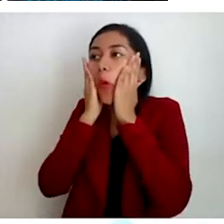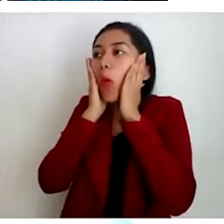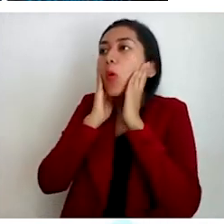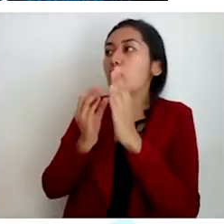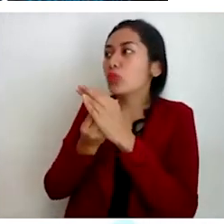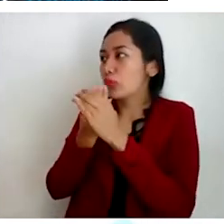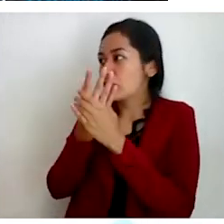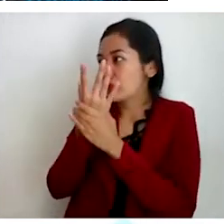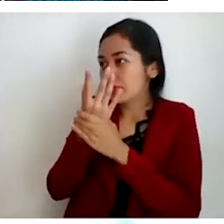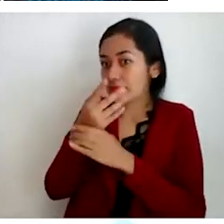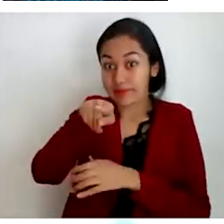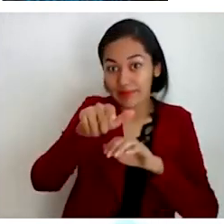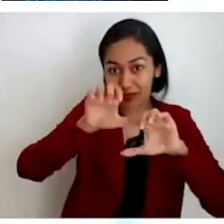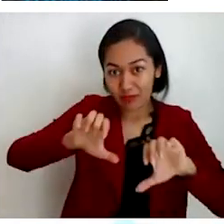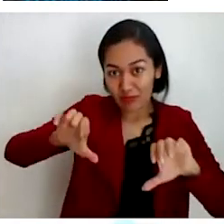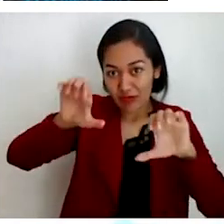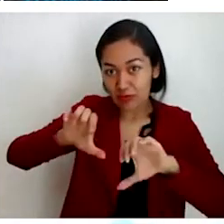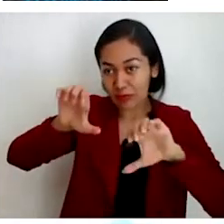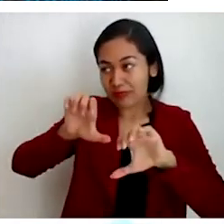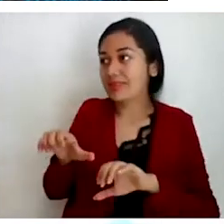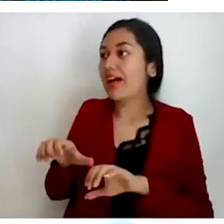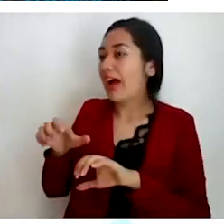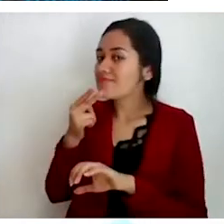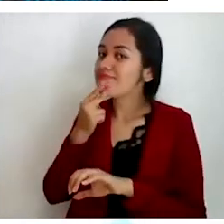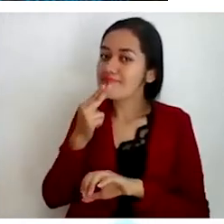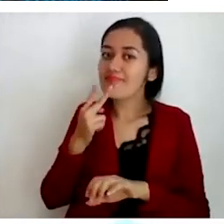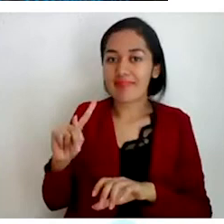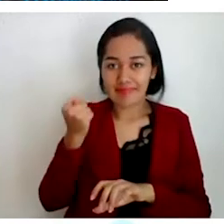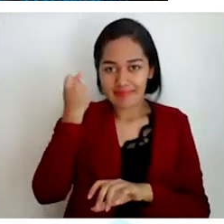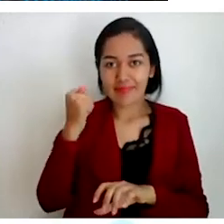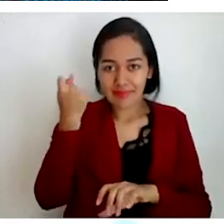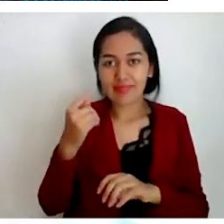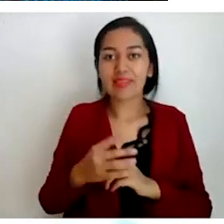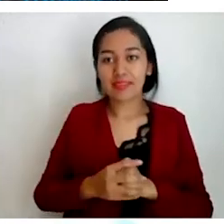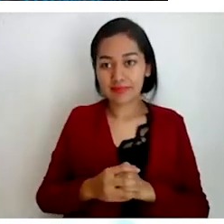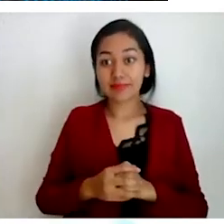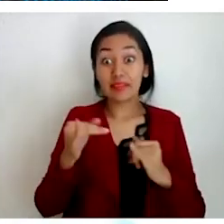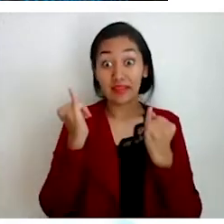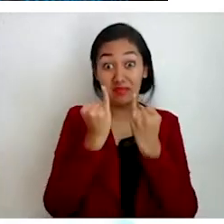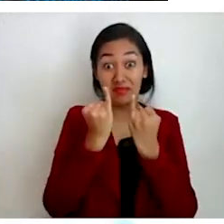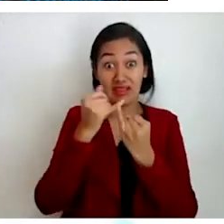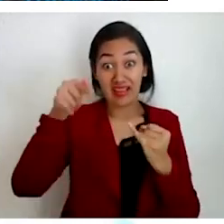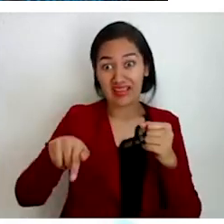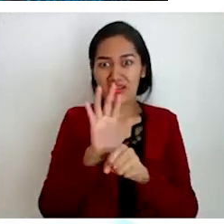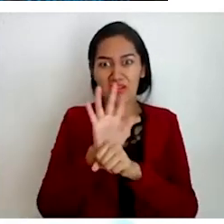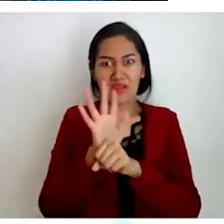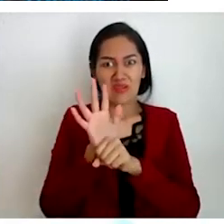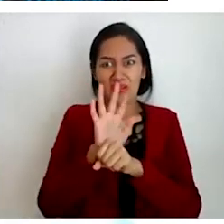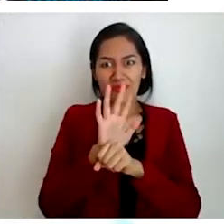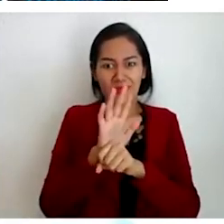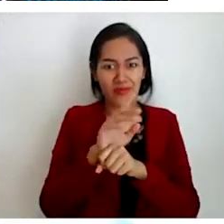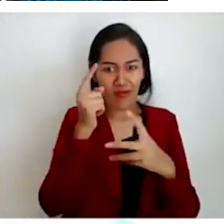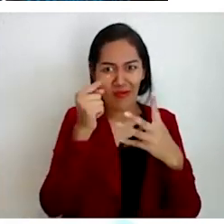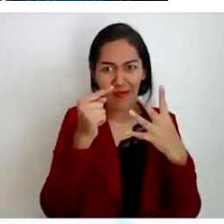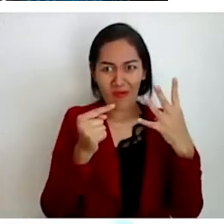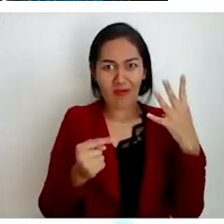narrar la historia de este gángster irlandés, que por cierto, estas películas antes eran de mis favoritas, ¿no? El Padrino,